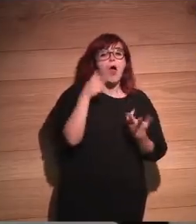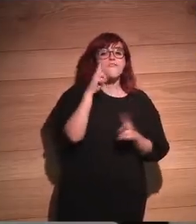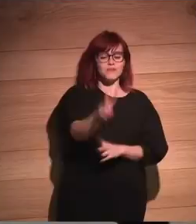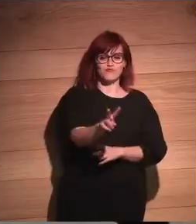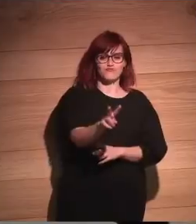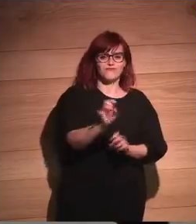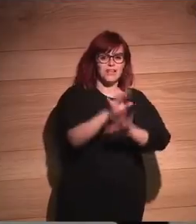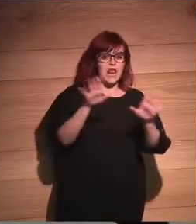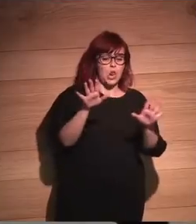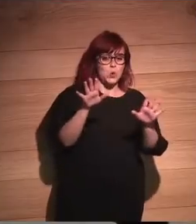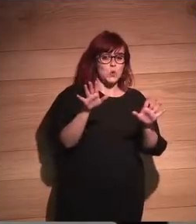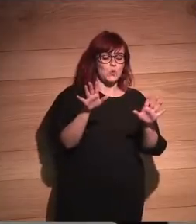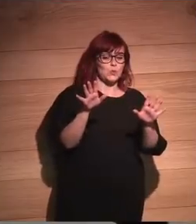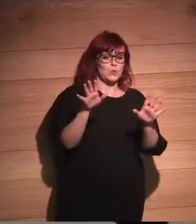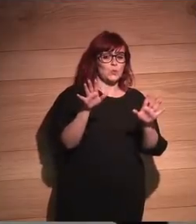en